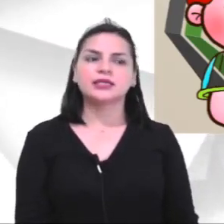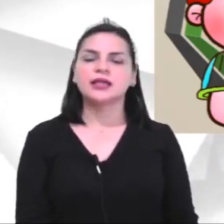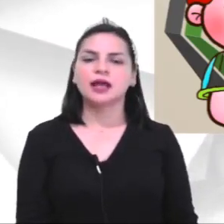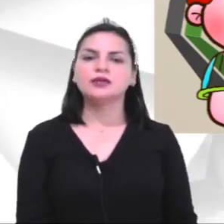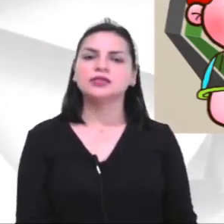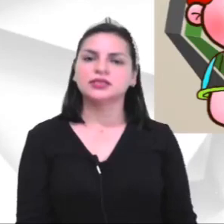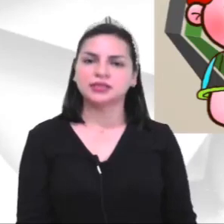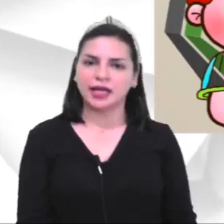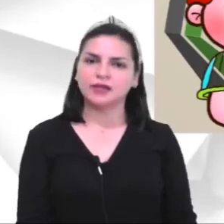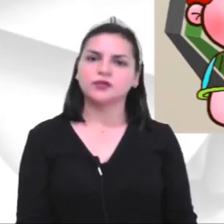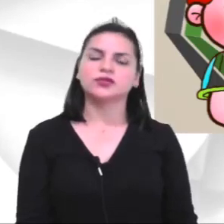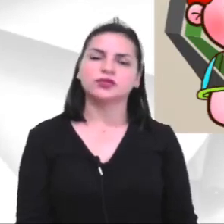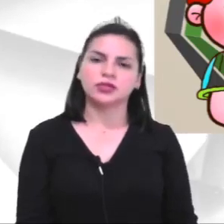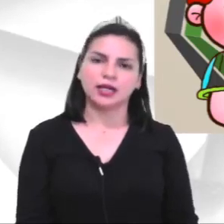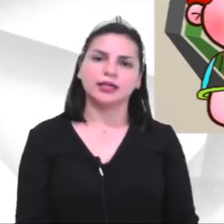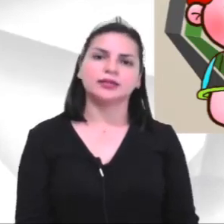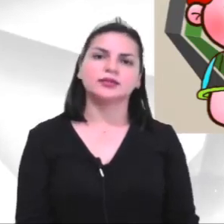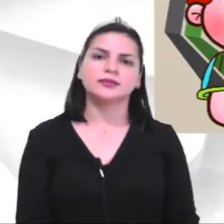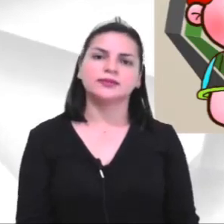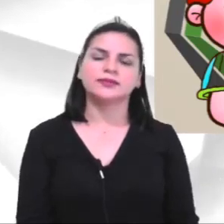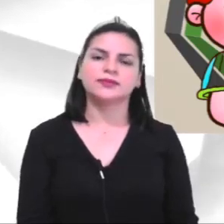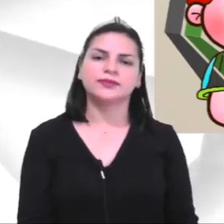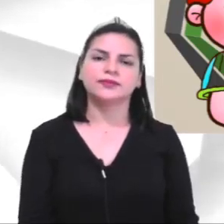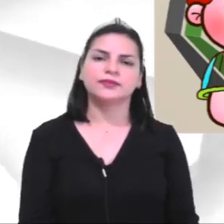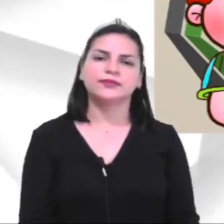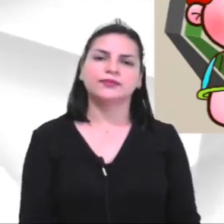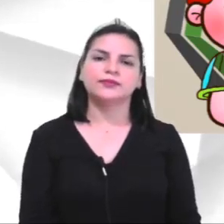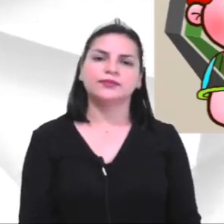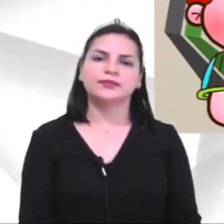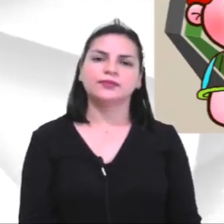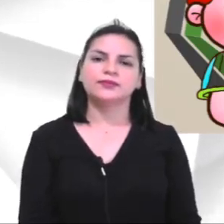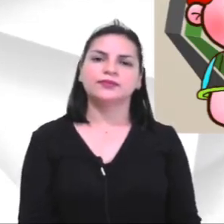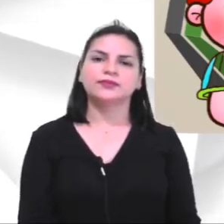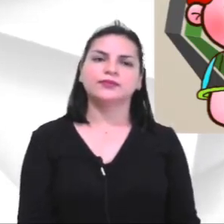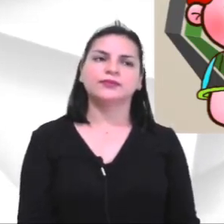¿Qué serán los estratos sociales?